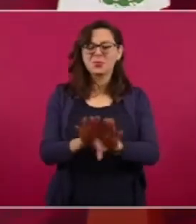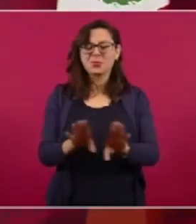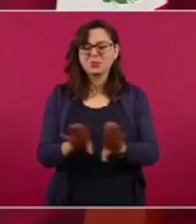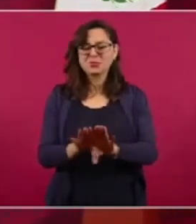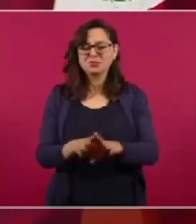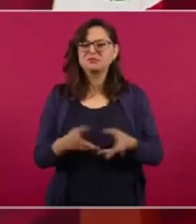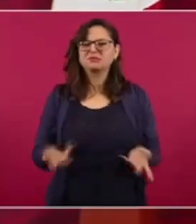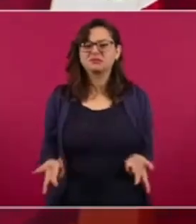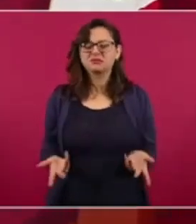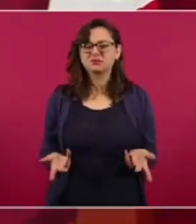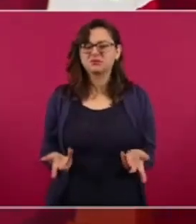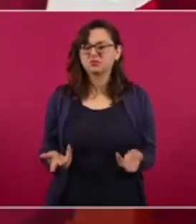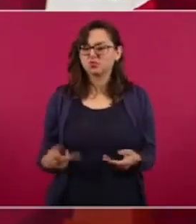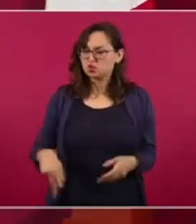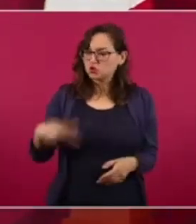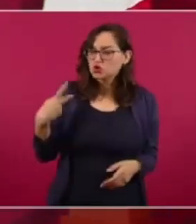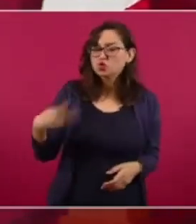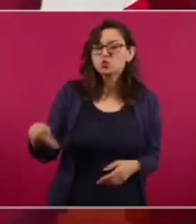negándoles el derecho